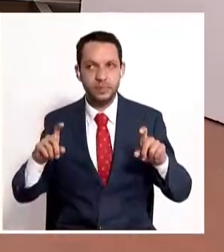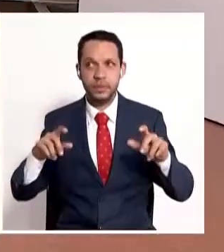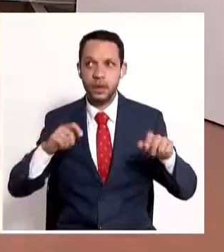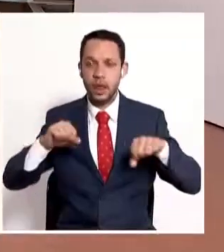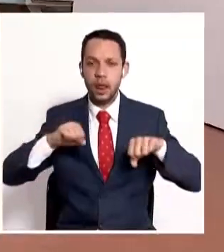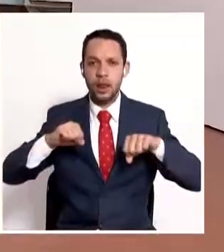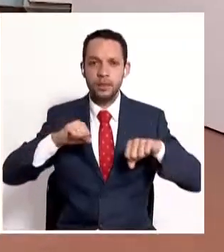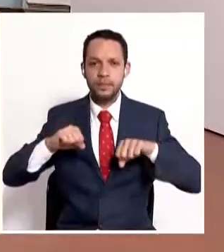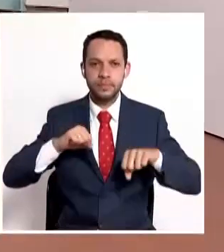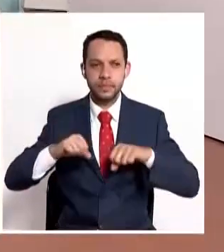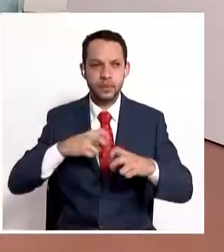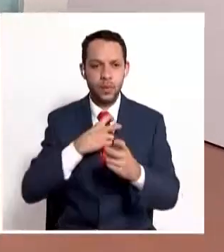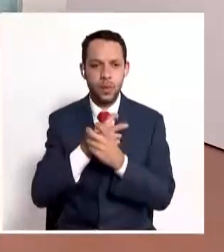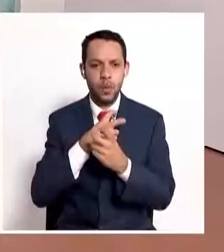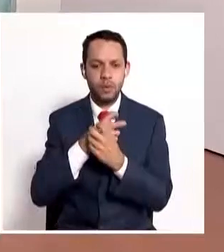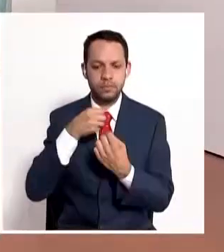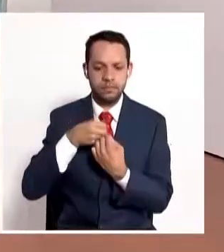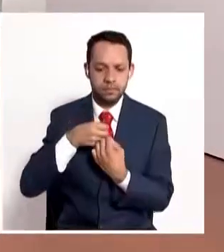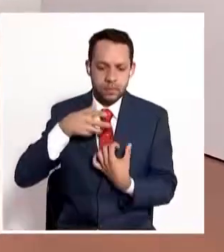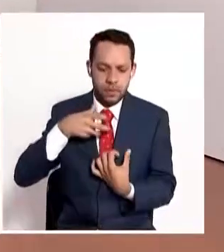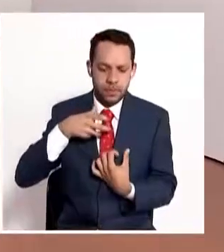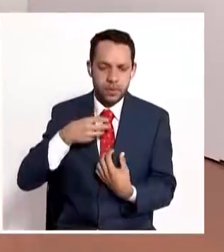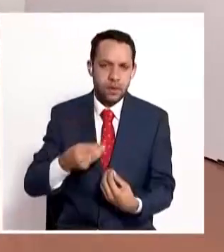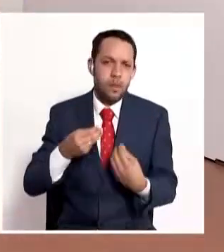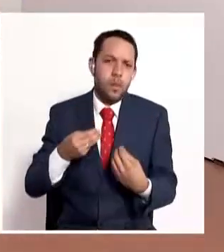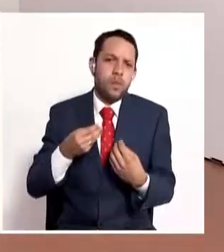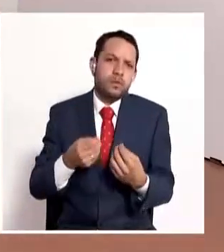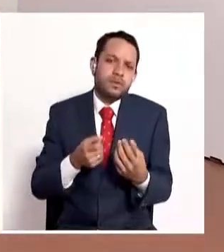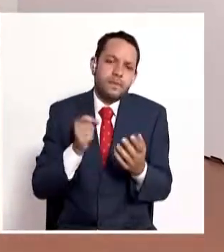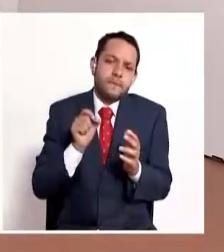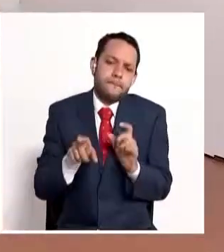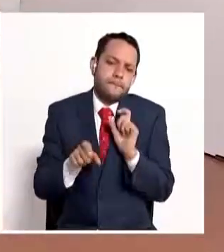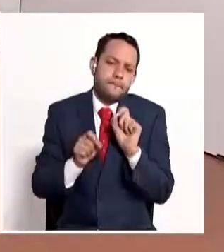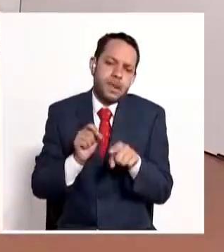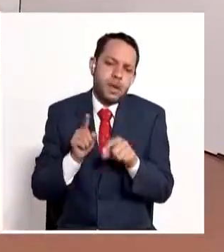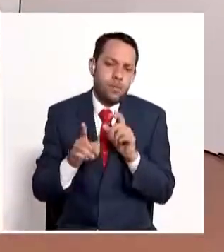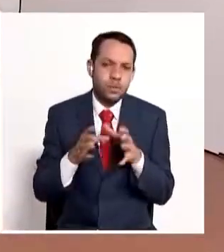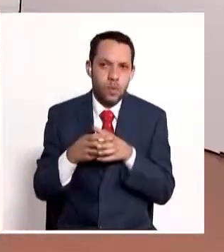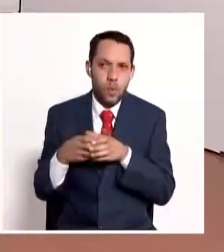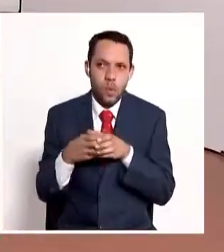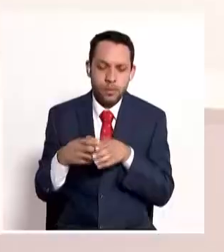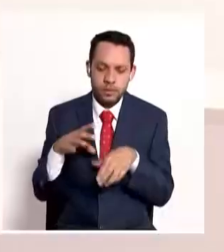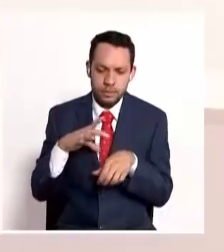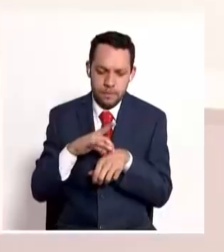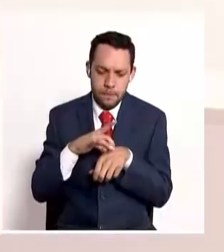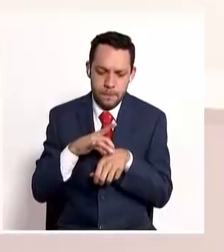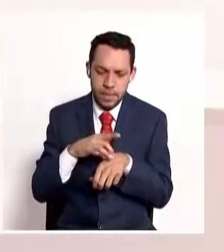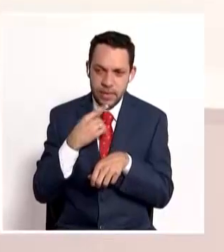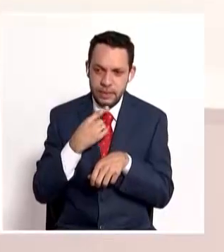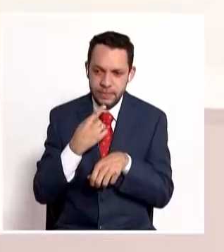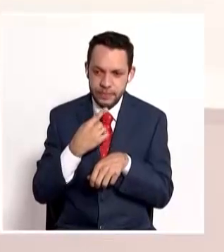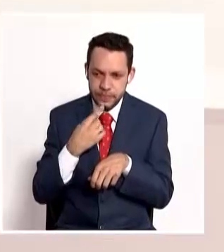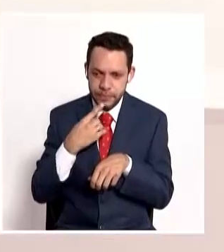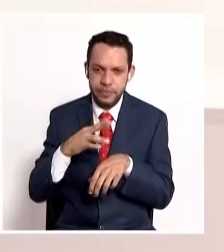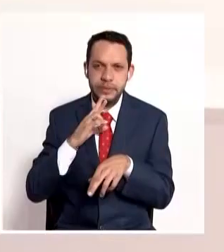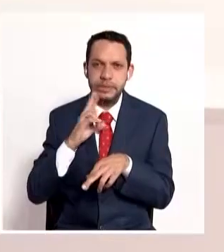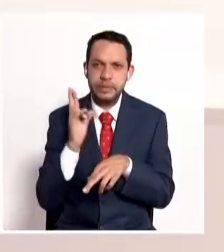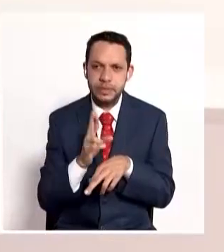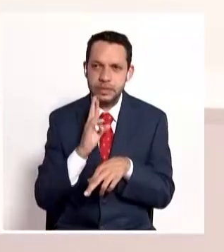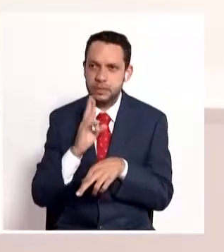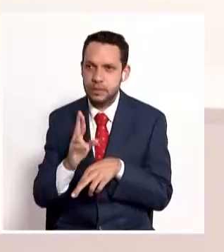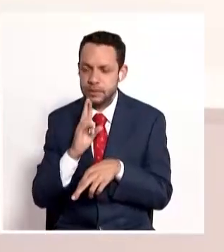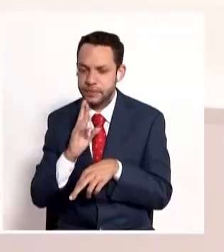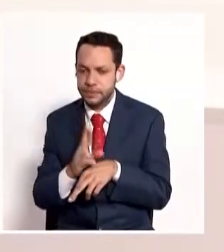este tema nos tocará continuarlo porque son muchísimas las preguntas todo el equipo de médicos del parque de la salud está respondiendo a sus preguntas